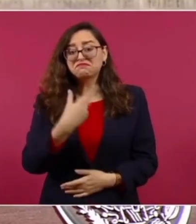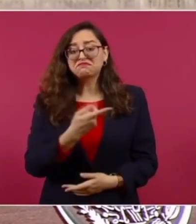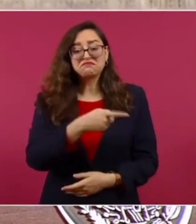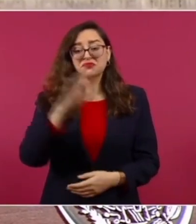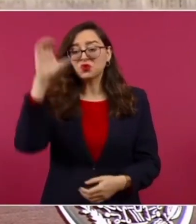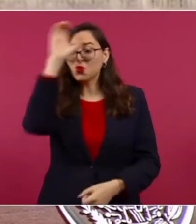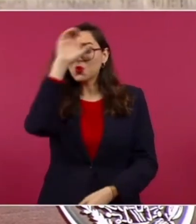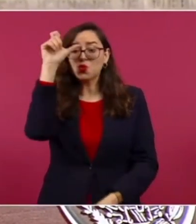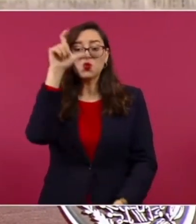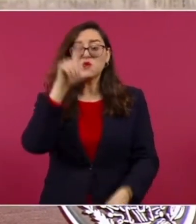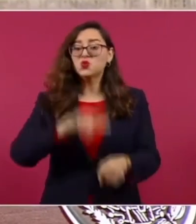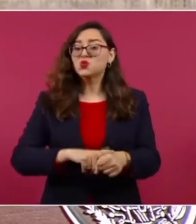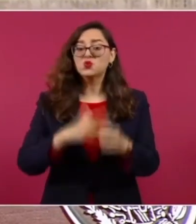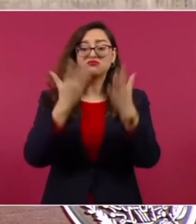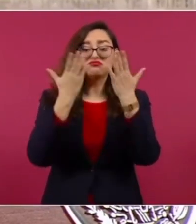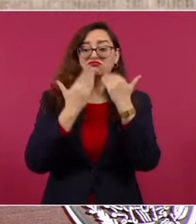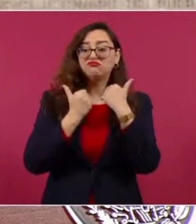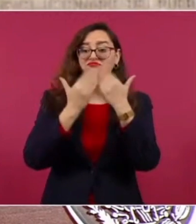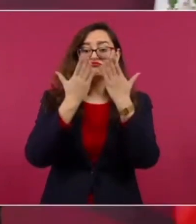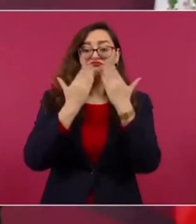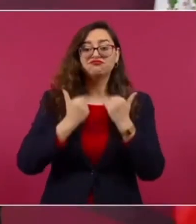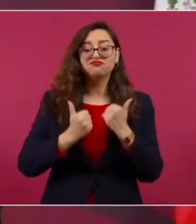cultura.